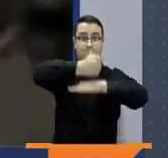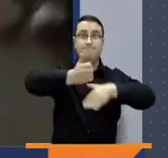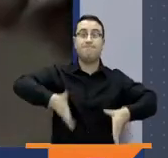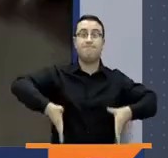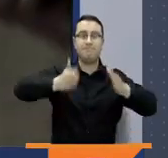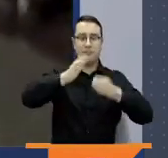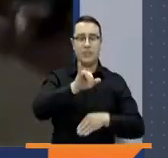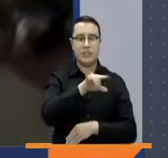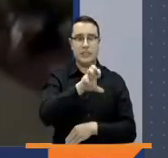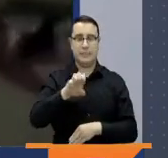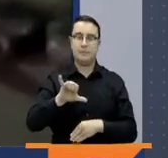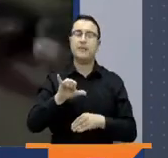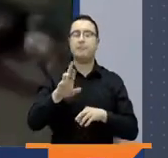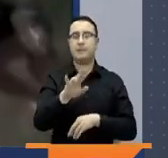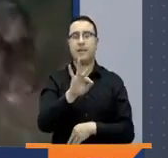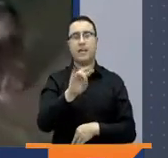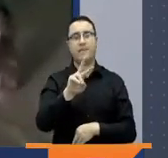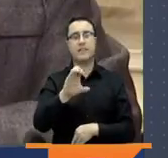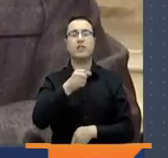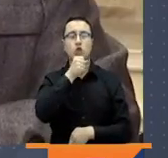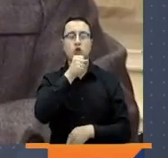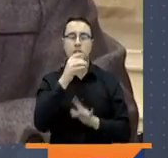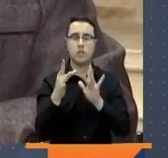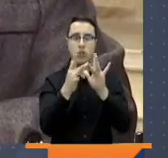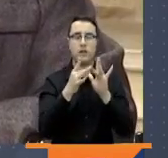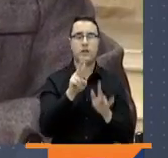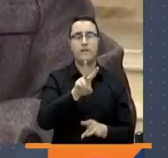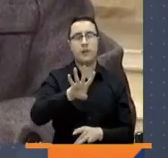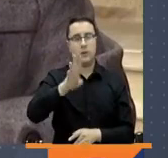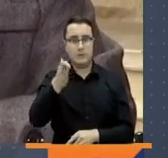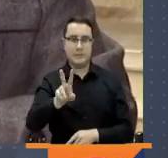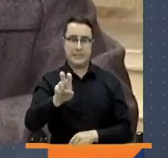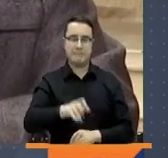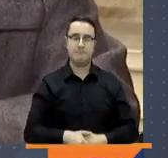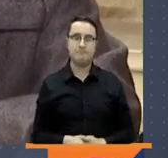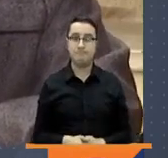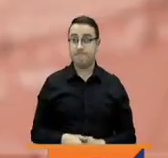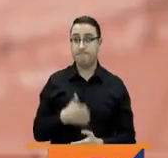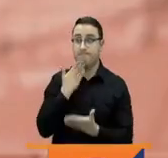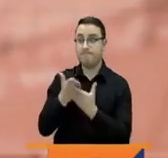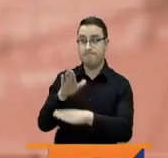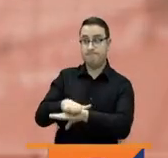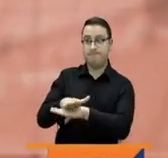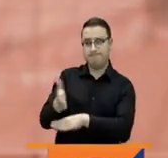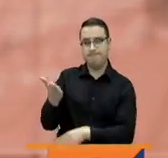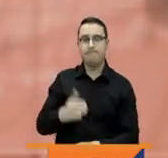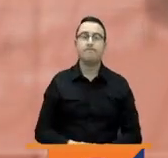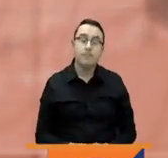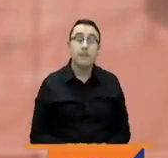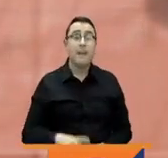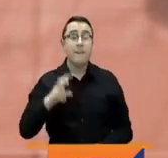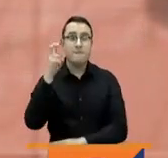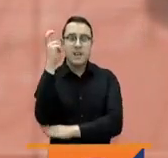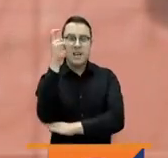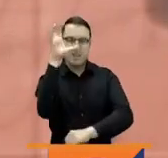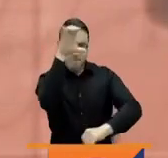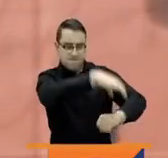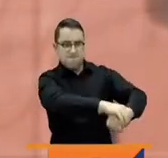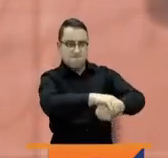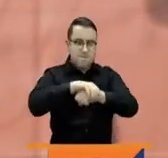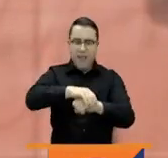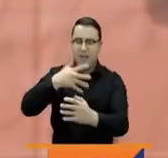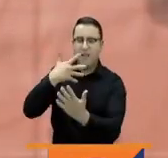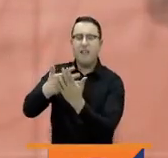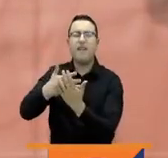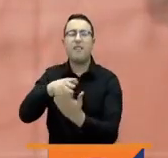Ávila, RTVC Noticias, conectados 24/7. Jimmy, feliz tarde, muchas gracias. Y la Fiscalía impuso medida de aseguramiento en centro carcelario al